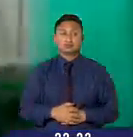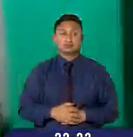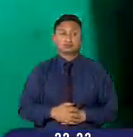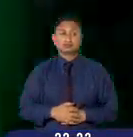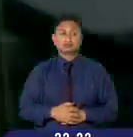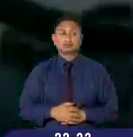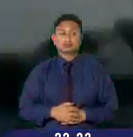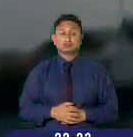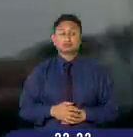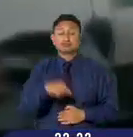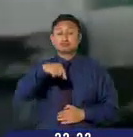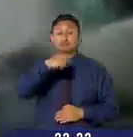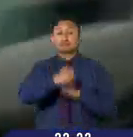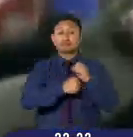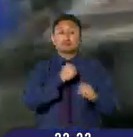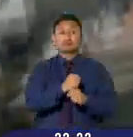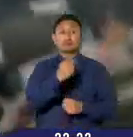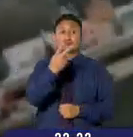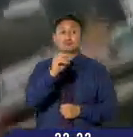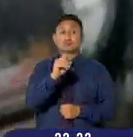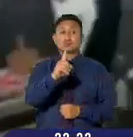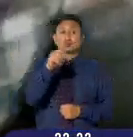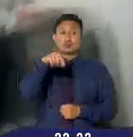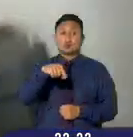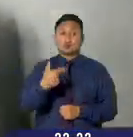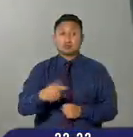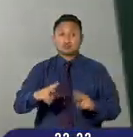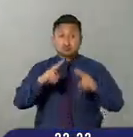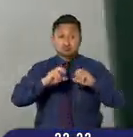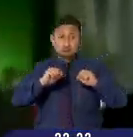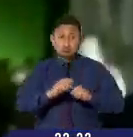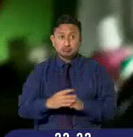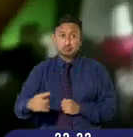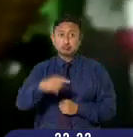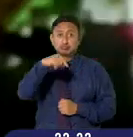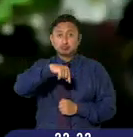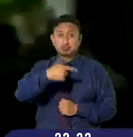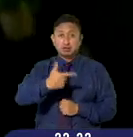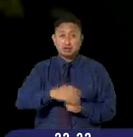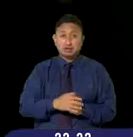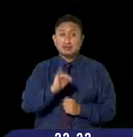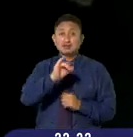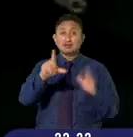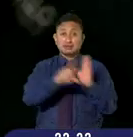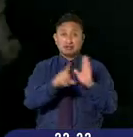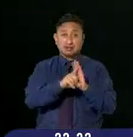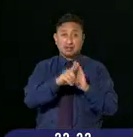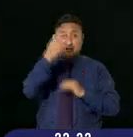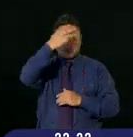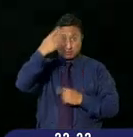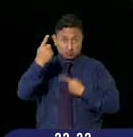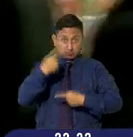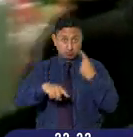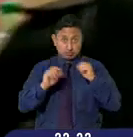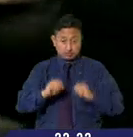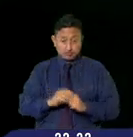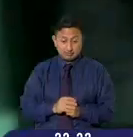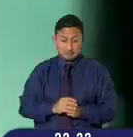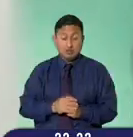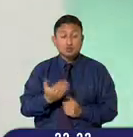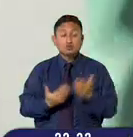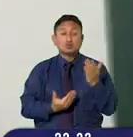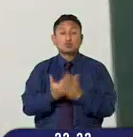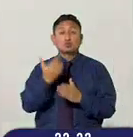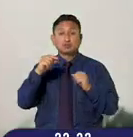En este 2021, la Unidad de Investigación contra la Trata de Personas y Tráfico Ilícito de Migrantes ha desarticulado 9